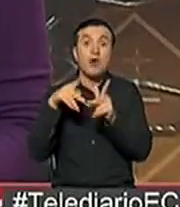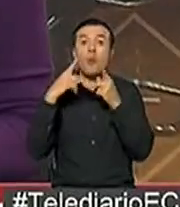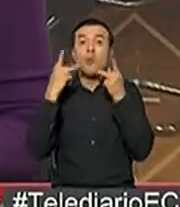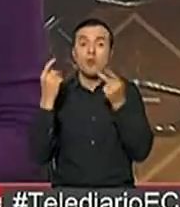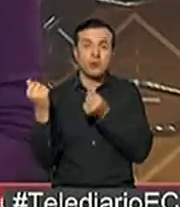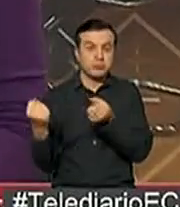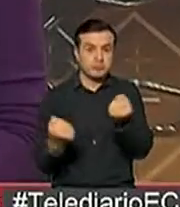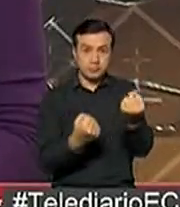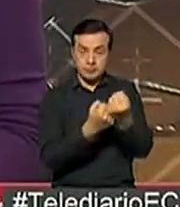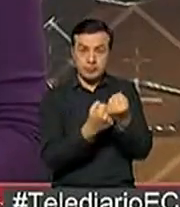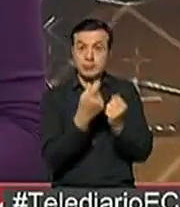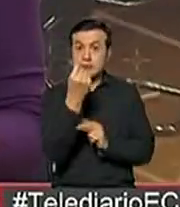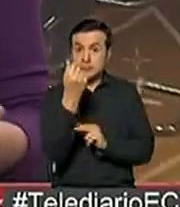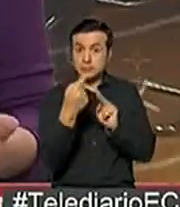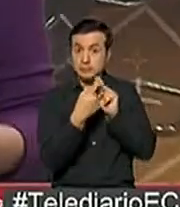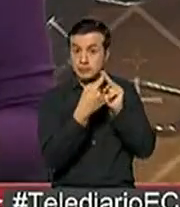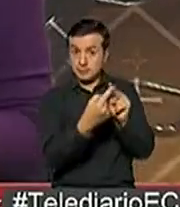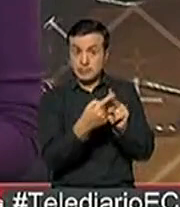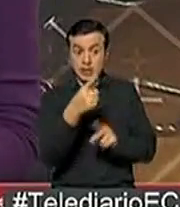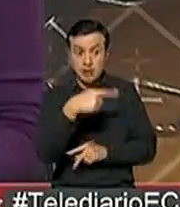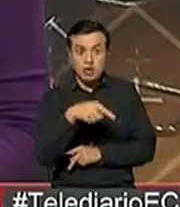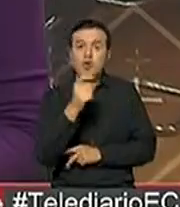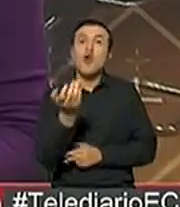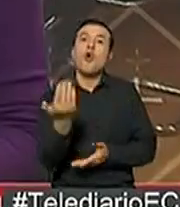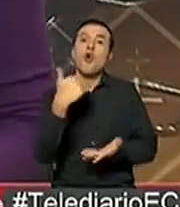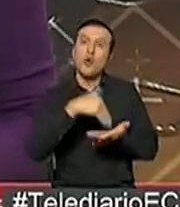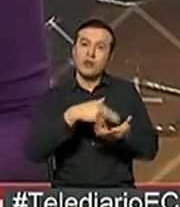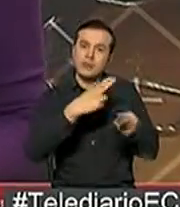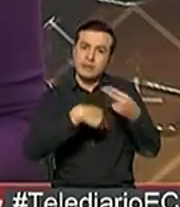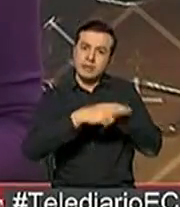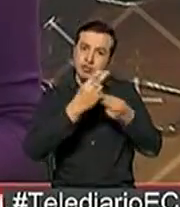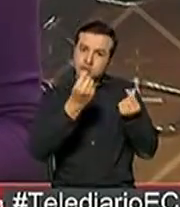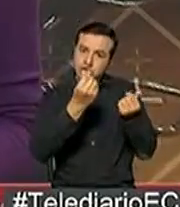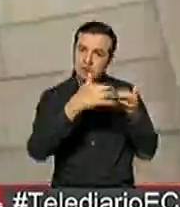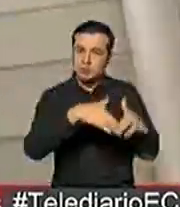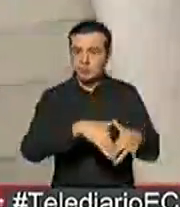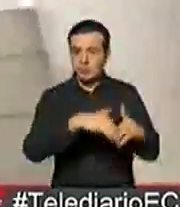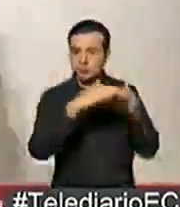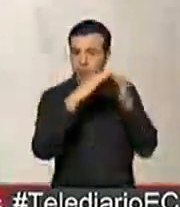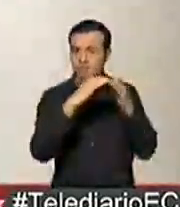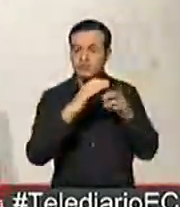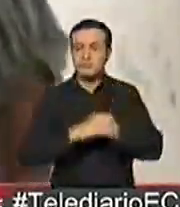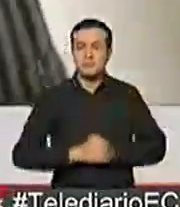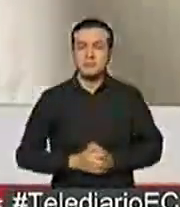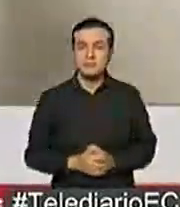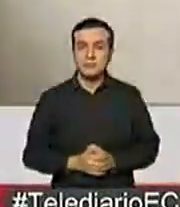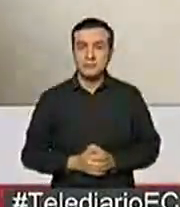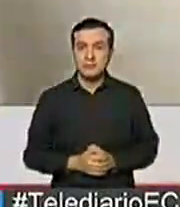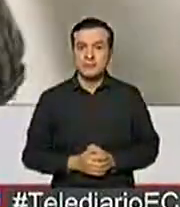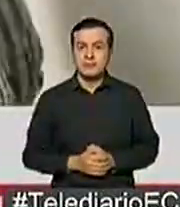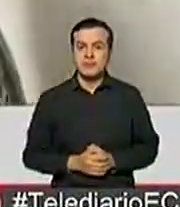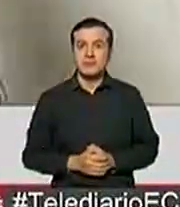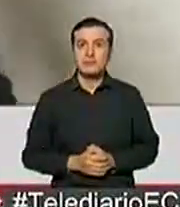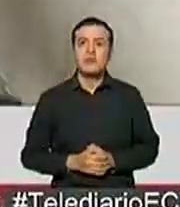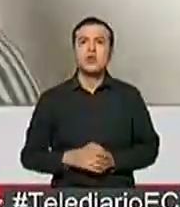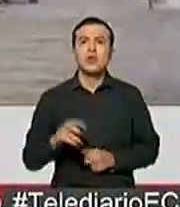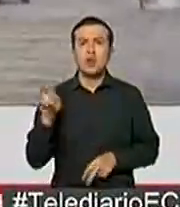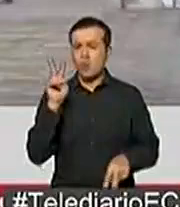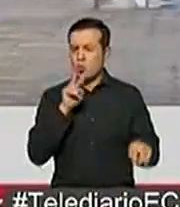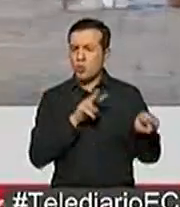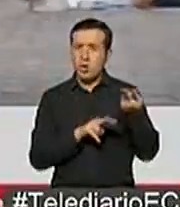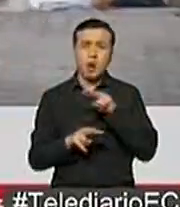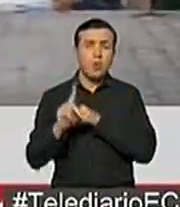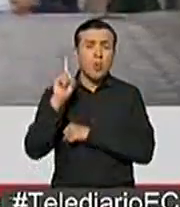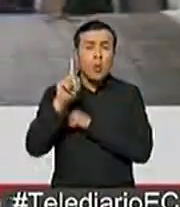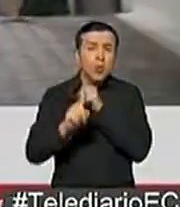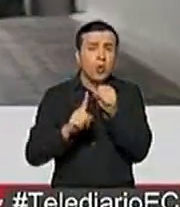estos préstamos les permitirá reactivar sus o locales recorrer con santiago manchen a su local que por